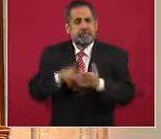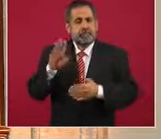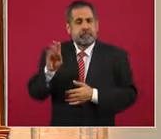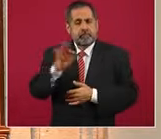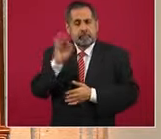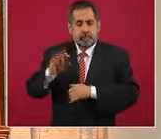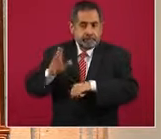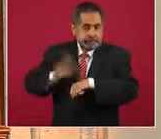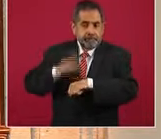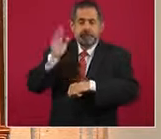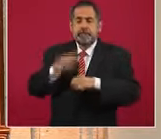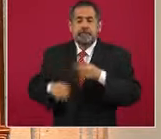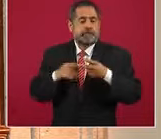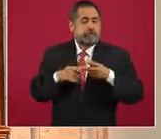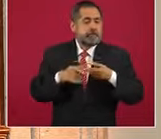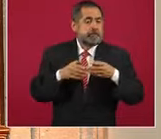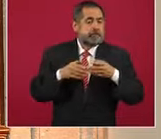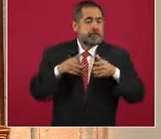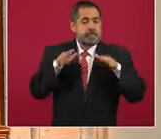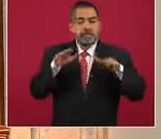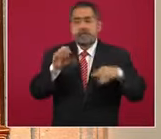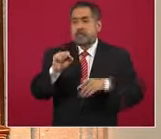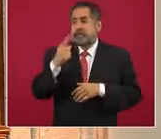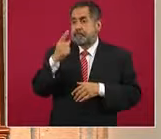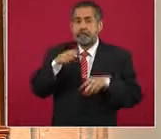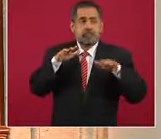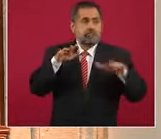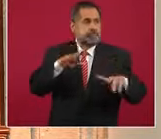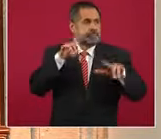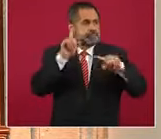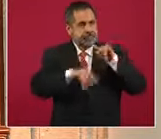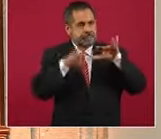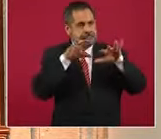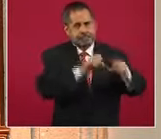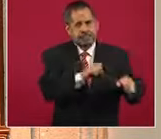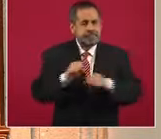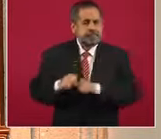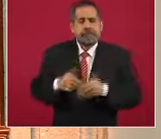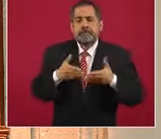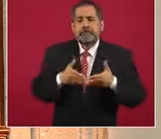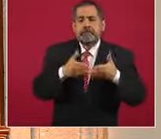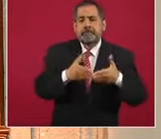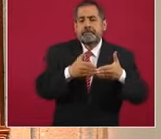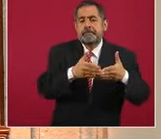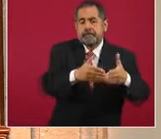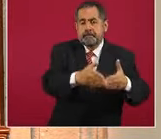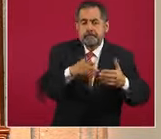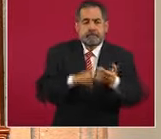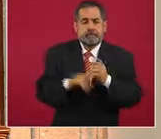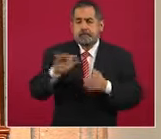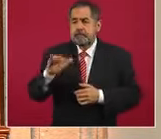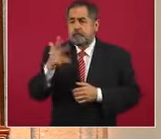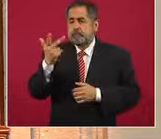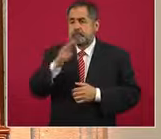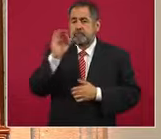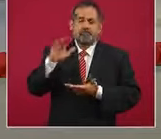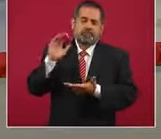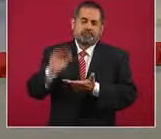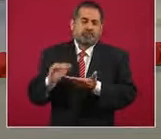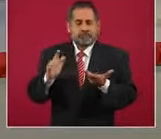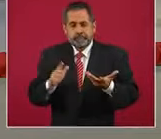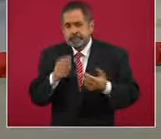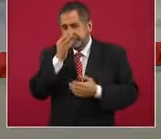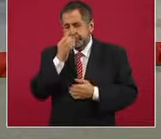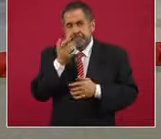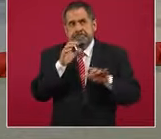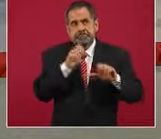90% más, llevamos 61 aeronaves aseguradas. En embarcaciones, una reducción del 58%, solamente